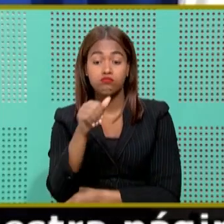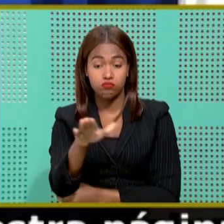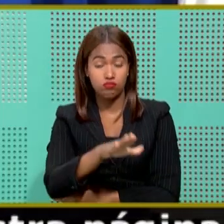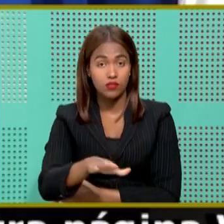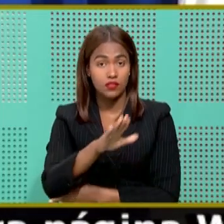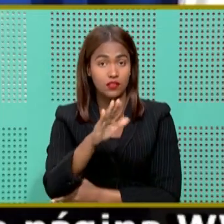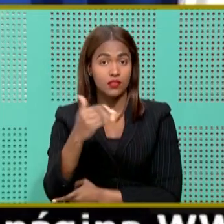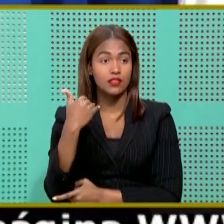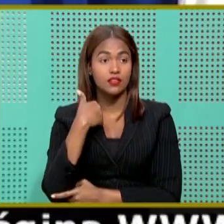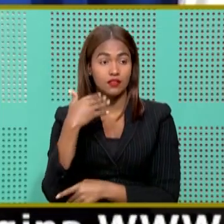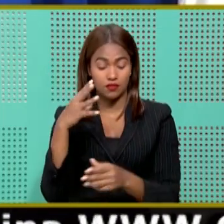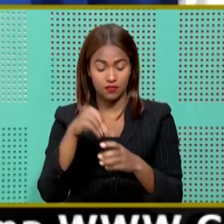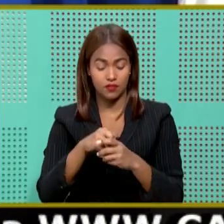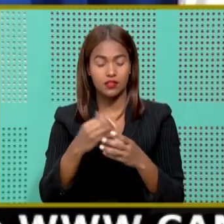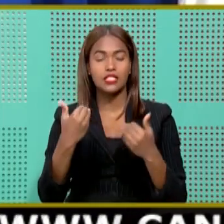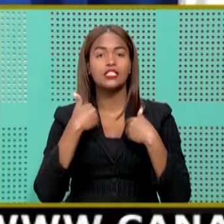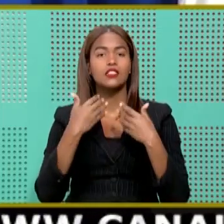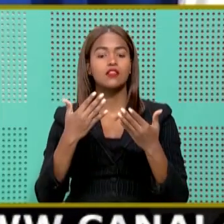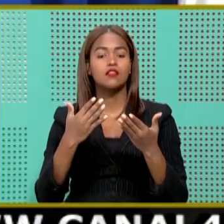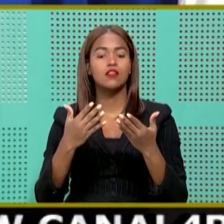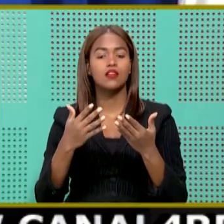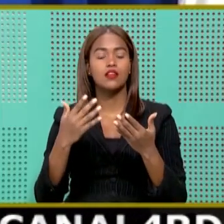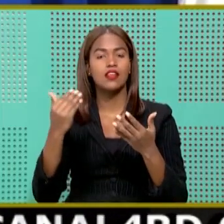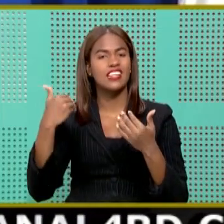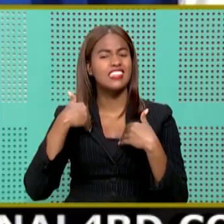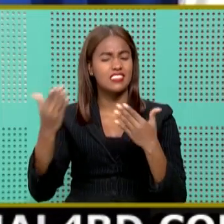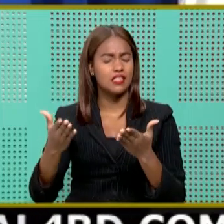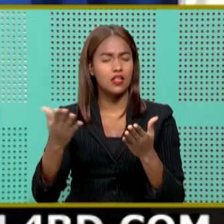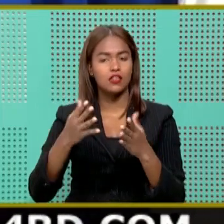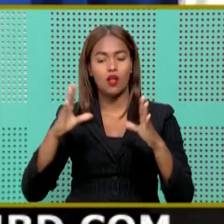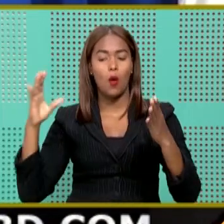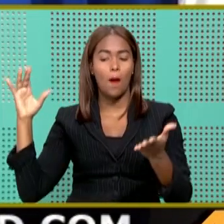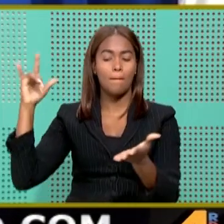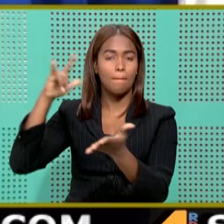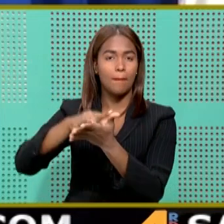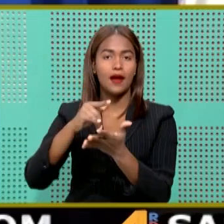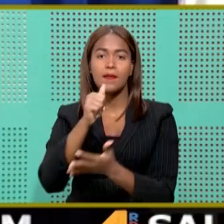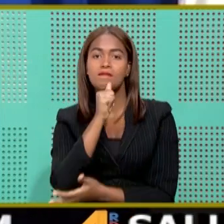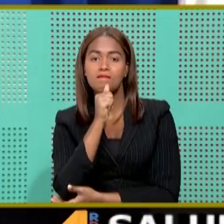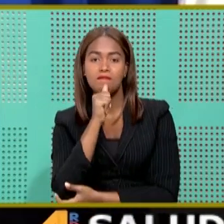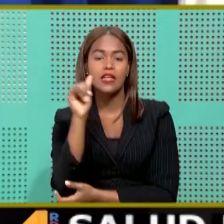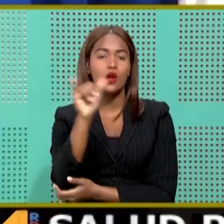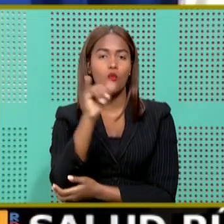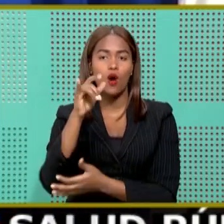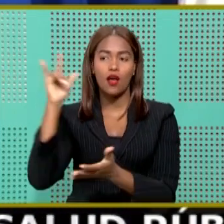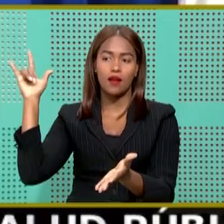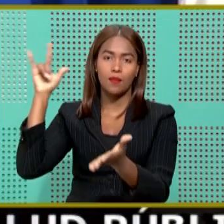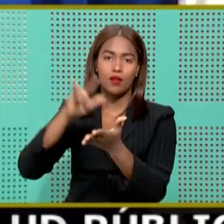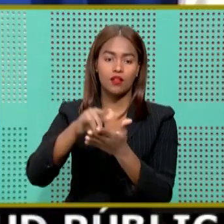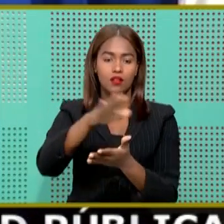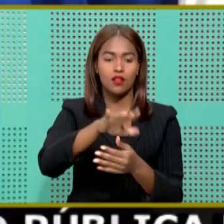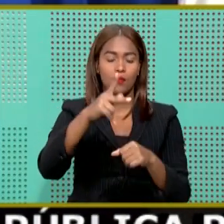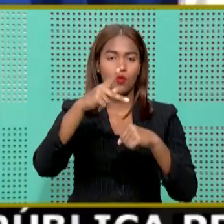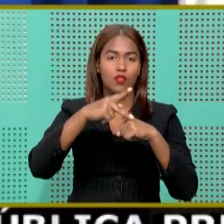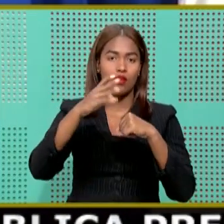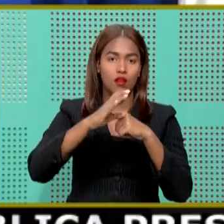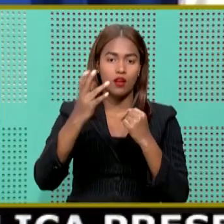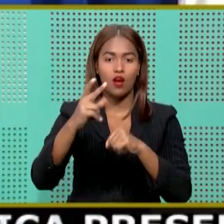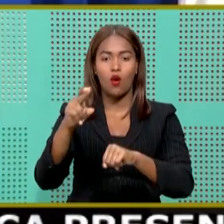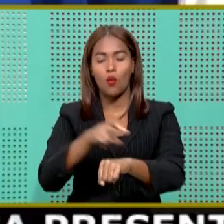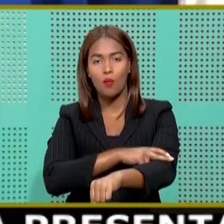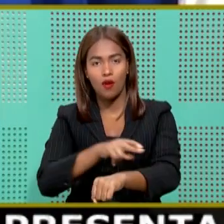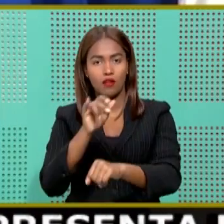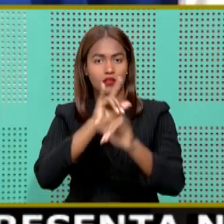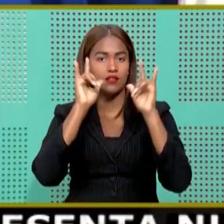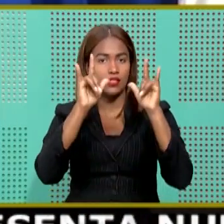se caracteriza como un aeropuerto privado, al igual que los aeropuertos de Punta Cana, La Romana y Santiago, por